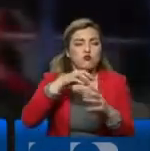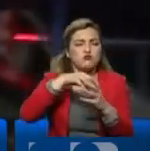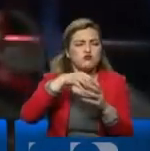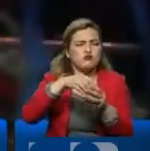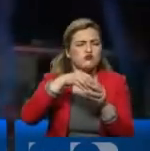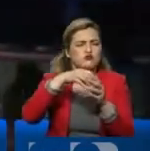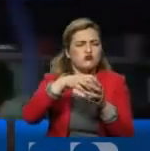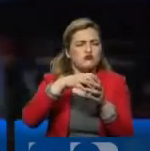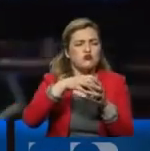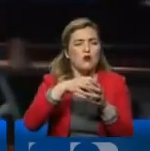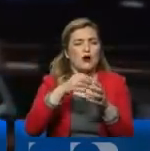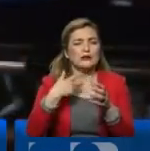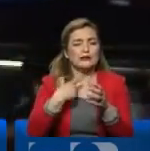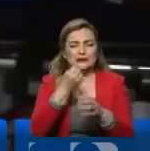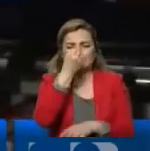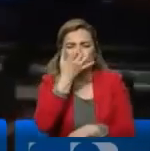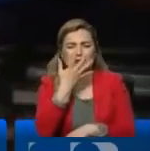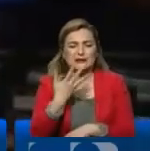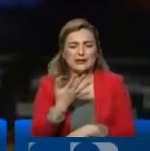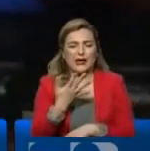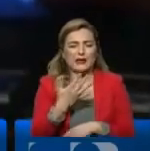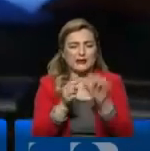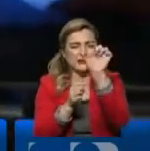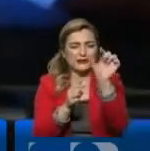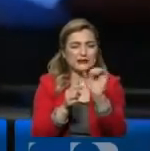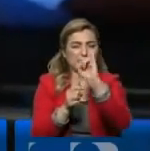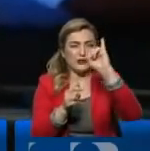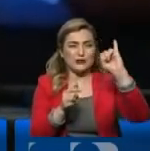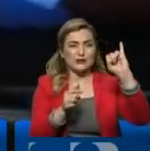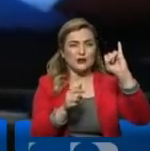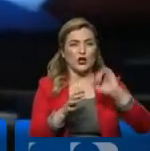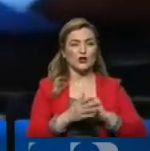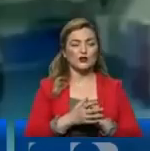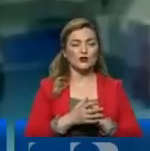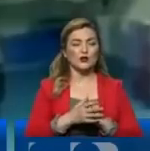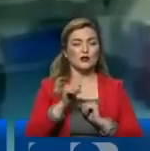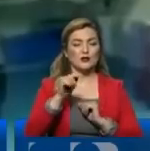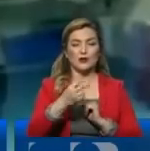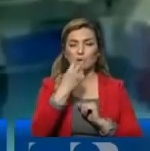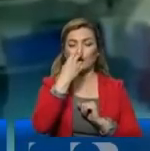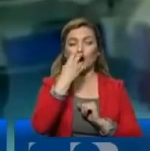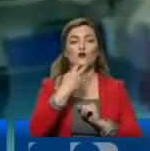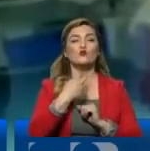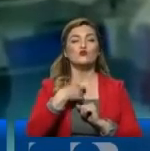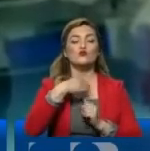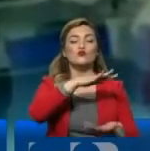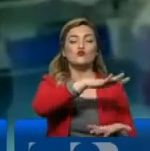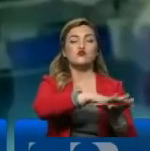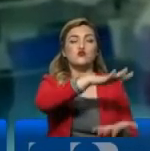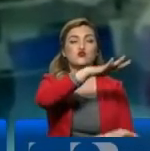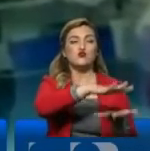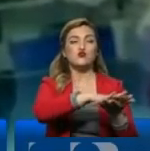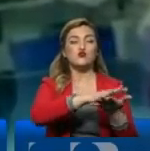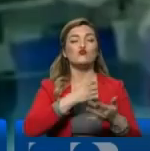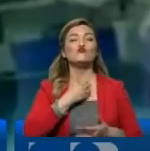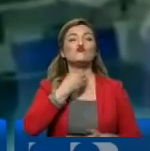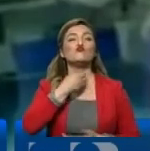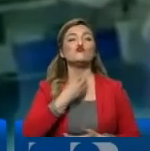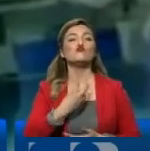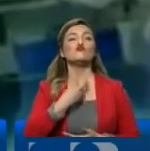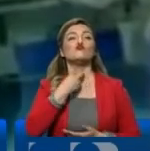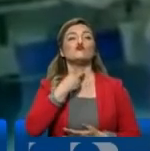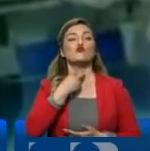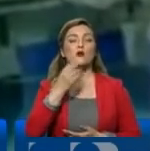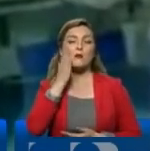izquierdo, según pues nos dijeron. Él está intubado, su madre incluso pudo ingresar hoy y constatar también su estado de